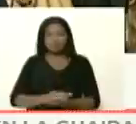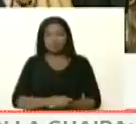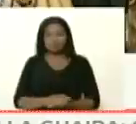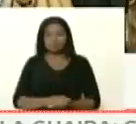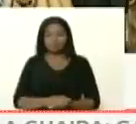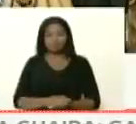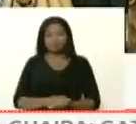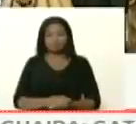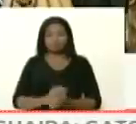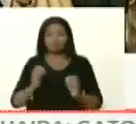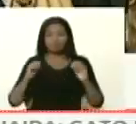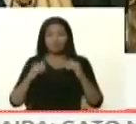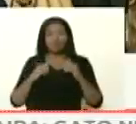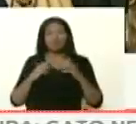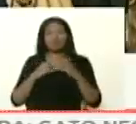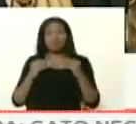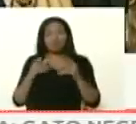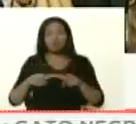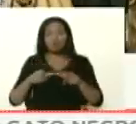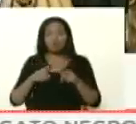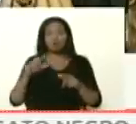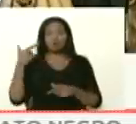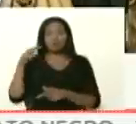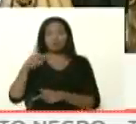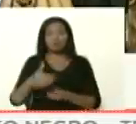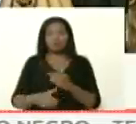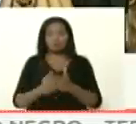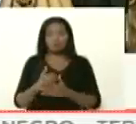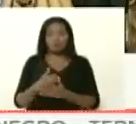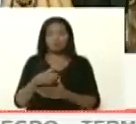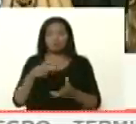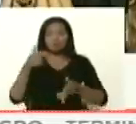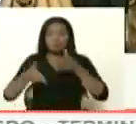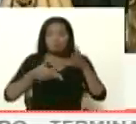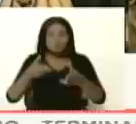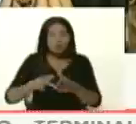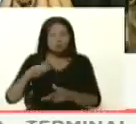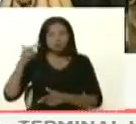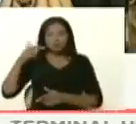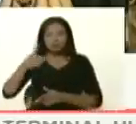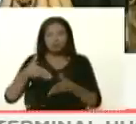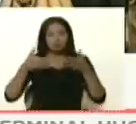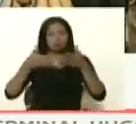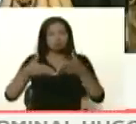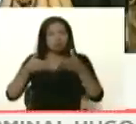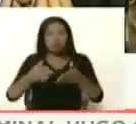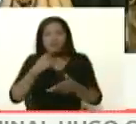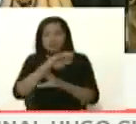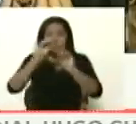el sector transporte, transporte terrestre, transporte ferroviario, transporte acuático,